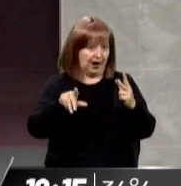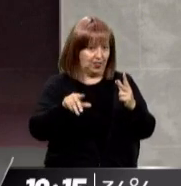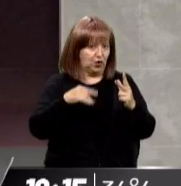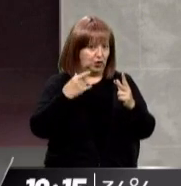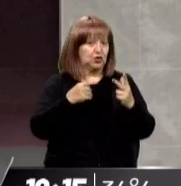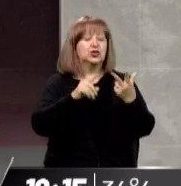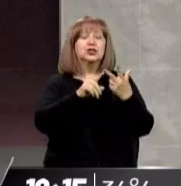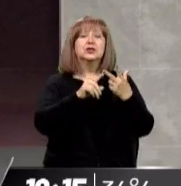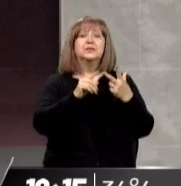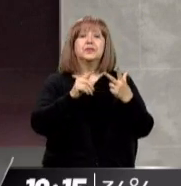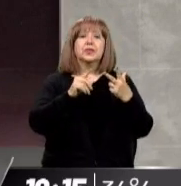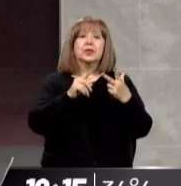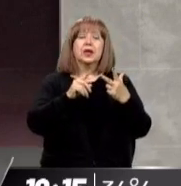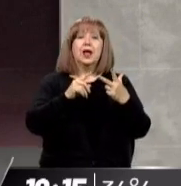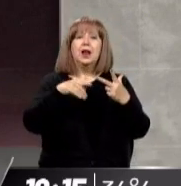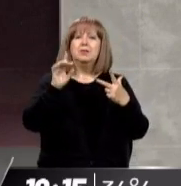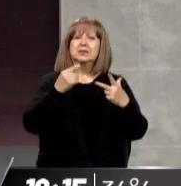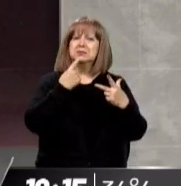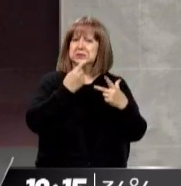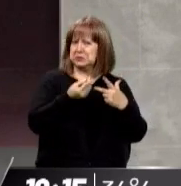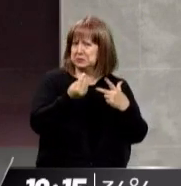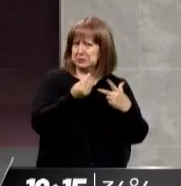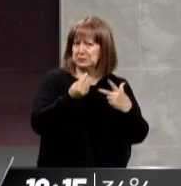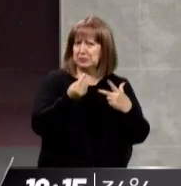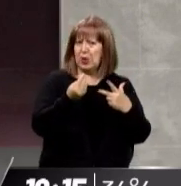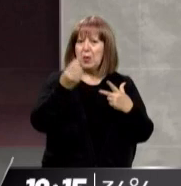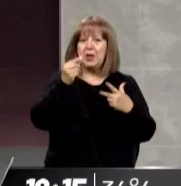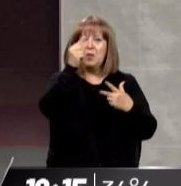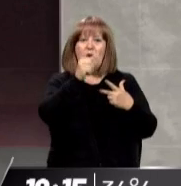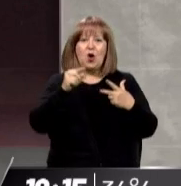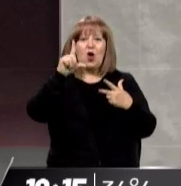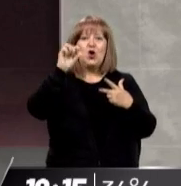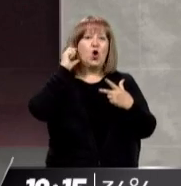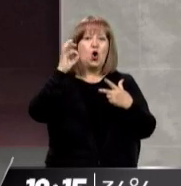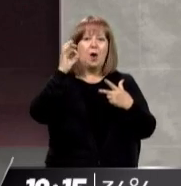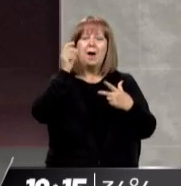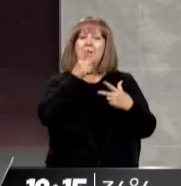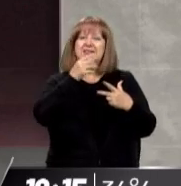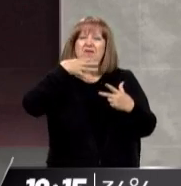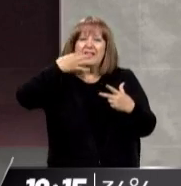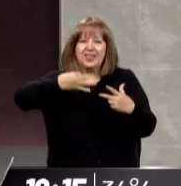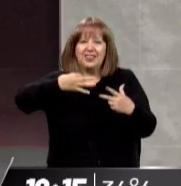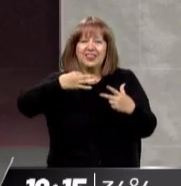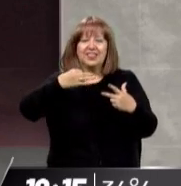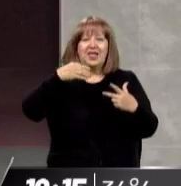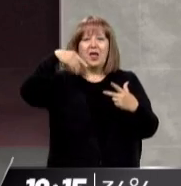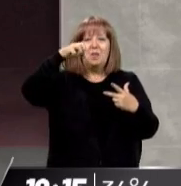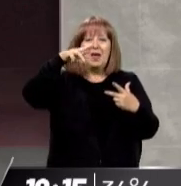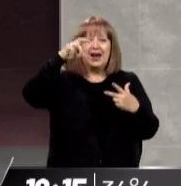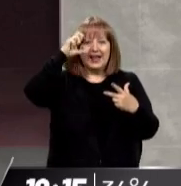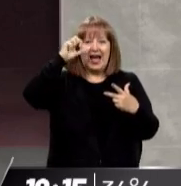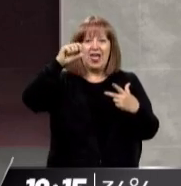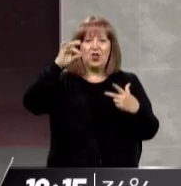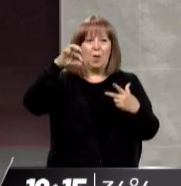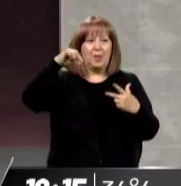Pero lo que a la mayoría le hace dudar es que aparece el logo de Mercado Pago. Parece muy real. Que te están llamando como de un número